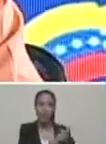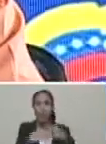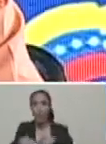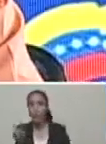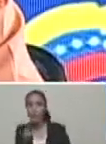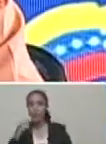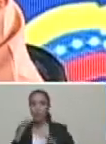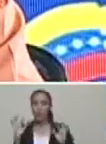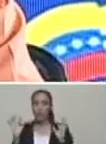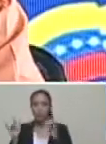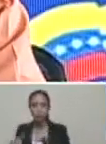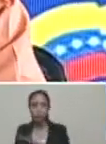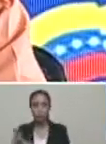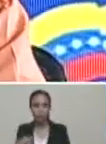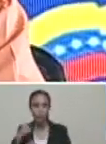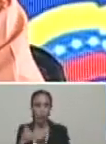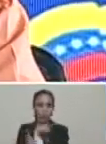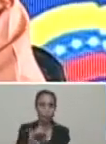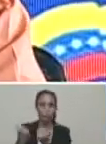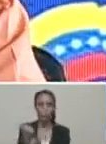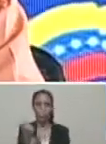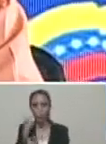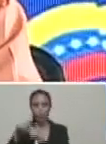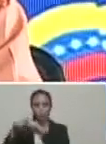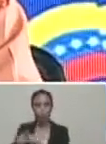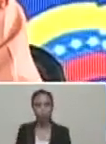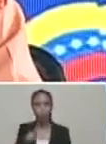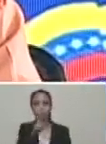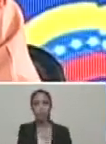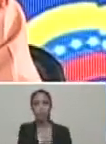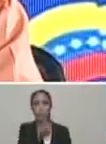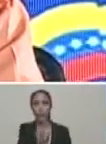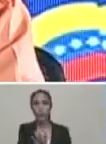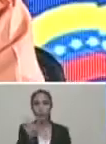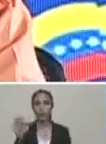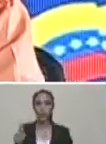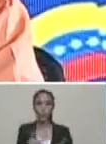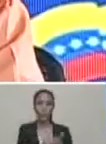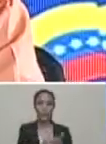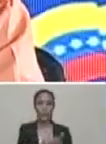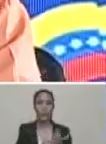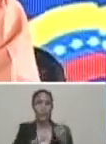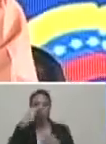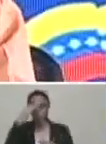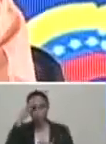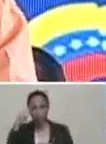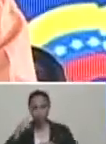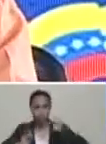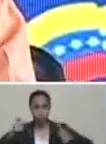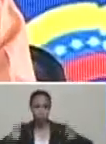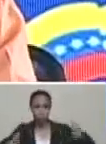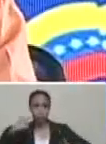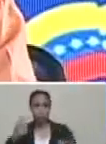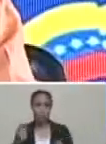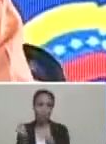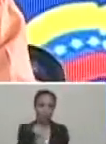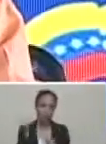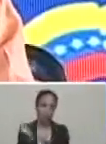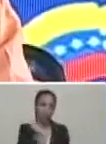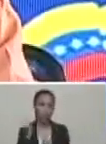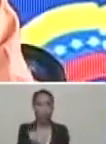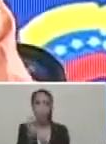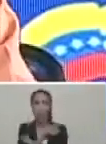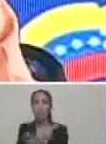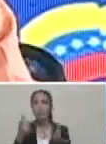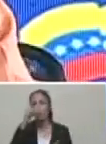Barrio Adentro sobrepasan los 145 mil cubanos trabajando en 18 años. Es la